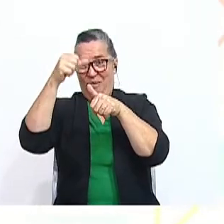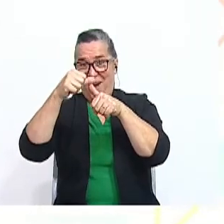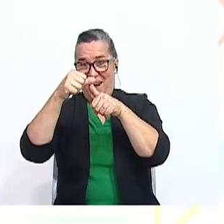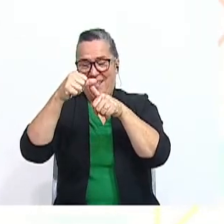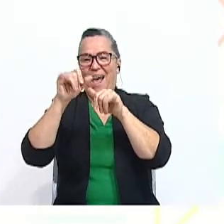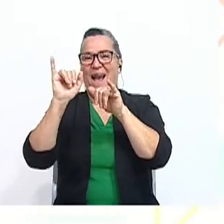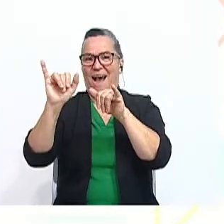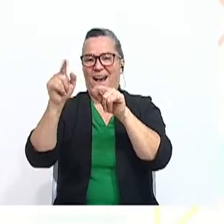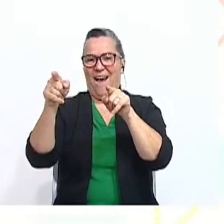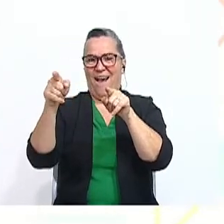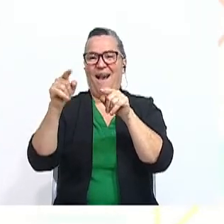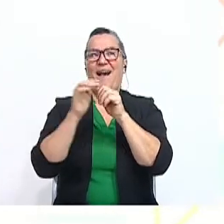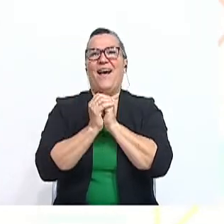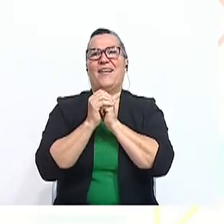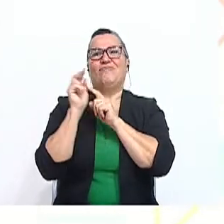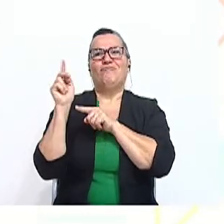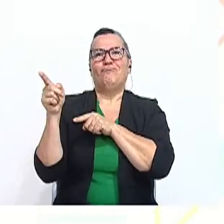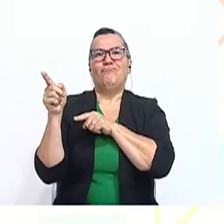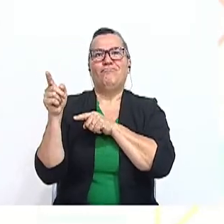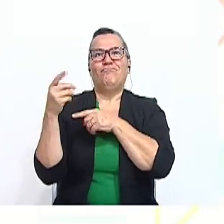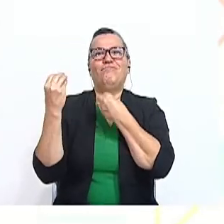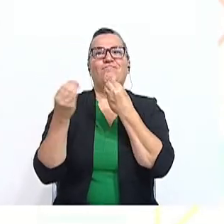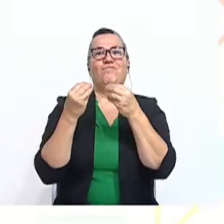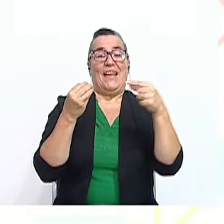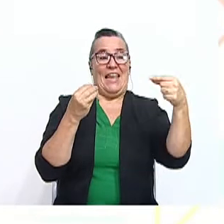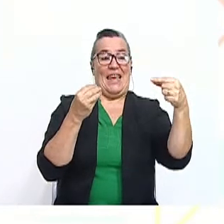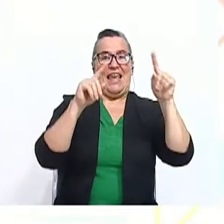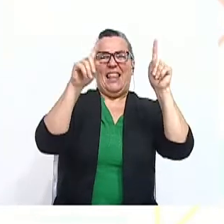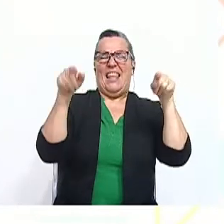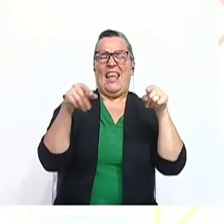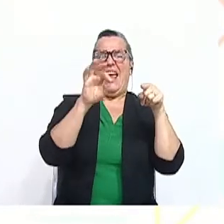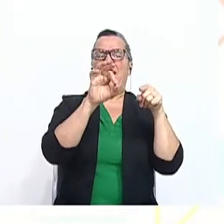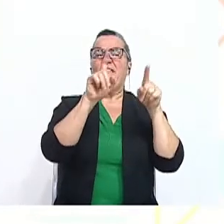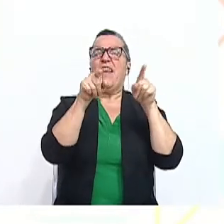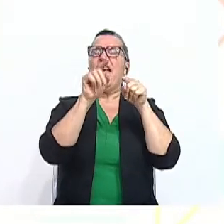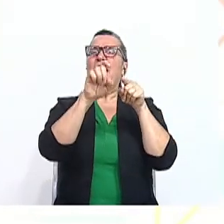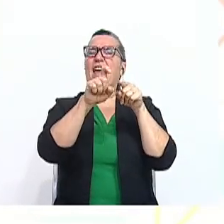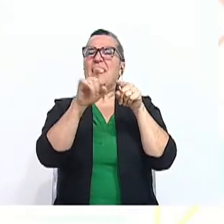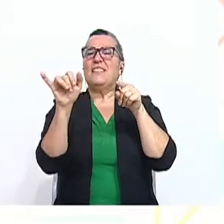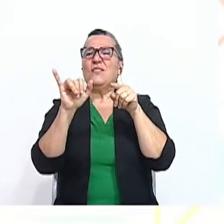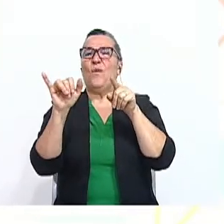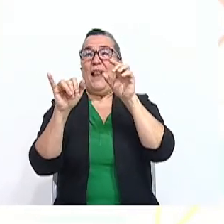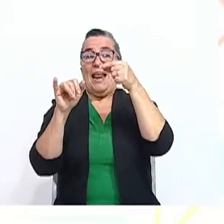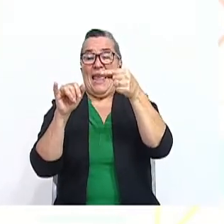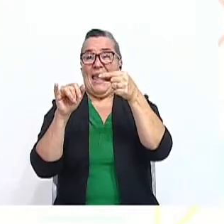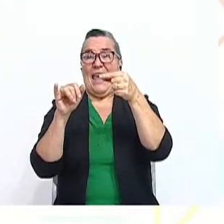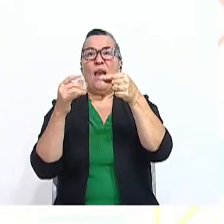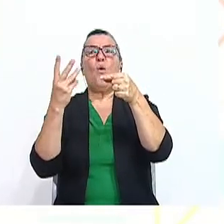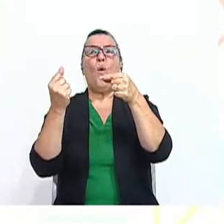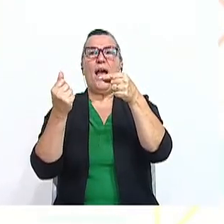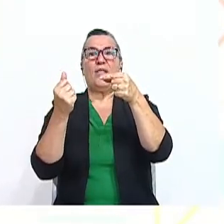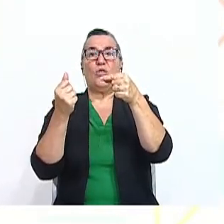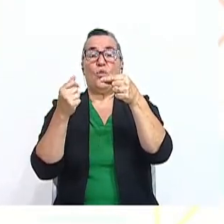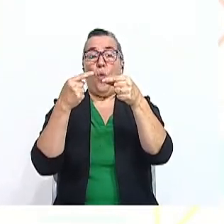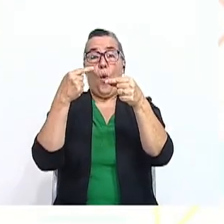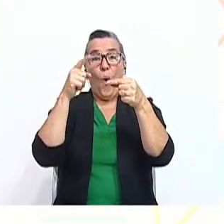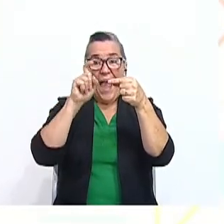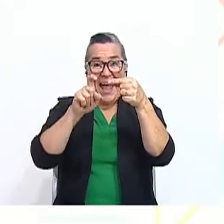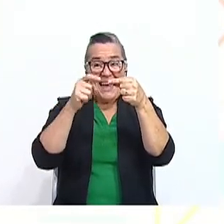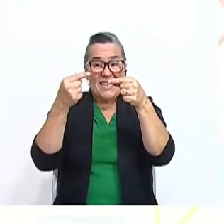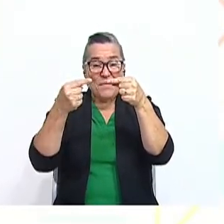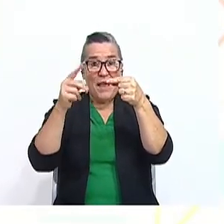0,80x. Ahora bien, ¿qué vamos a hacer? Vamos a fijarnos en la función g. Recuerdan que la función g era x